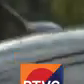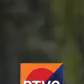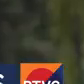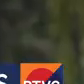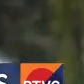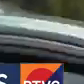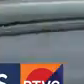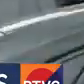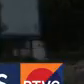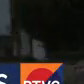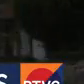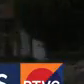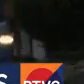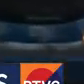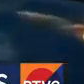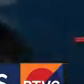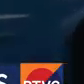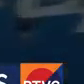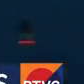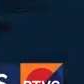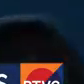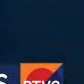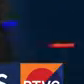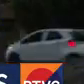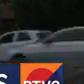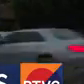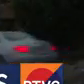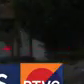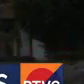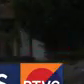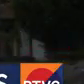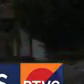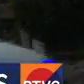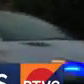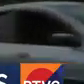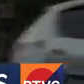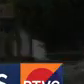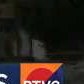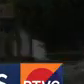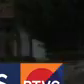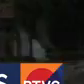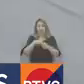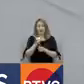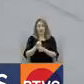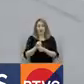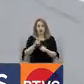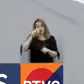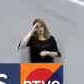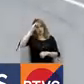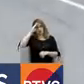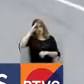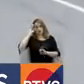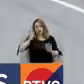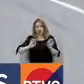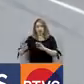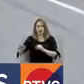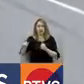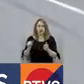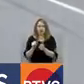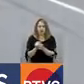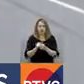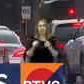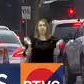a esa hora continúa el regreso de los viajeros que aprovecharon el último puente del año la policía se preparó para acompañar el